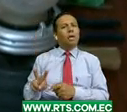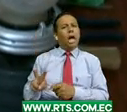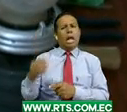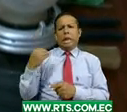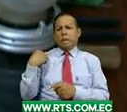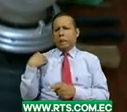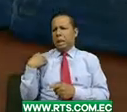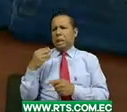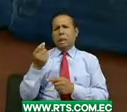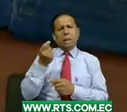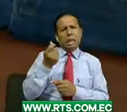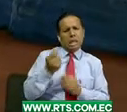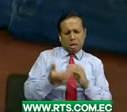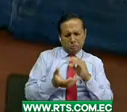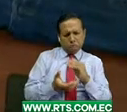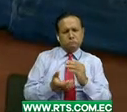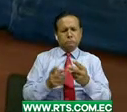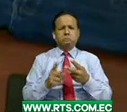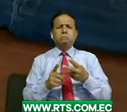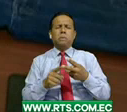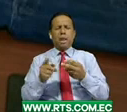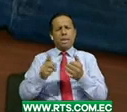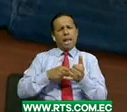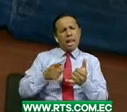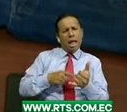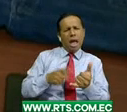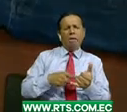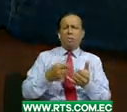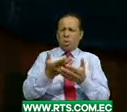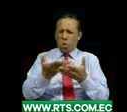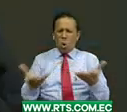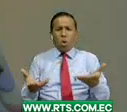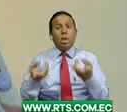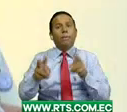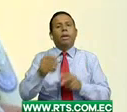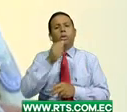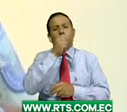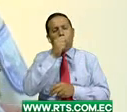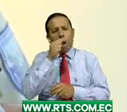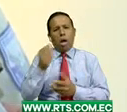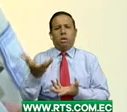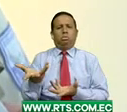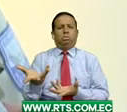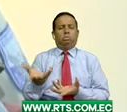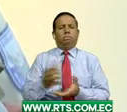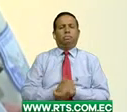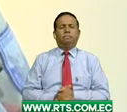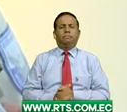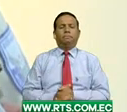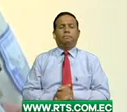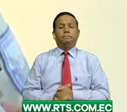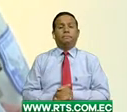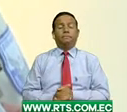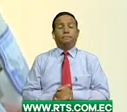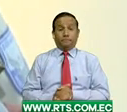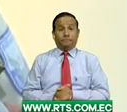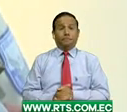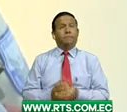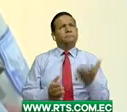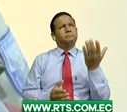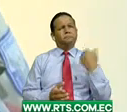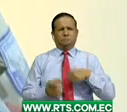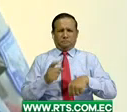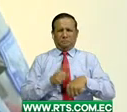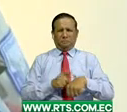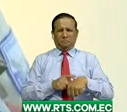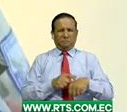efectivo, celulares que robaron a los perjudicados de la panadería y droga. En base a la hora que se había suscitado el hecho y